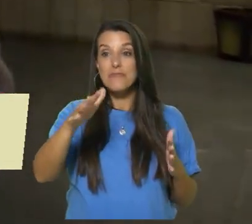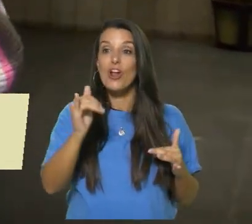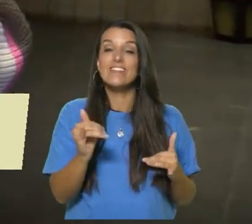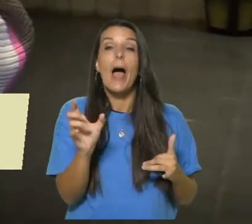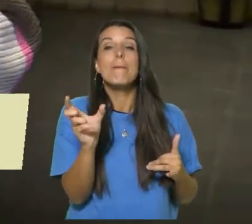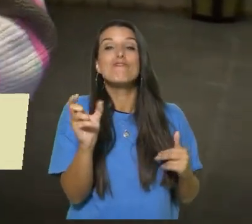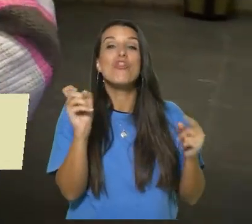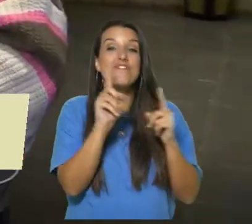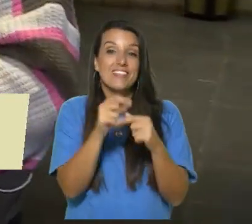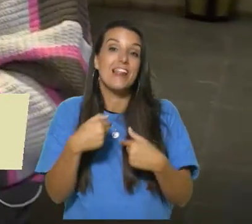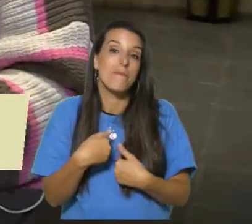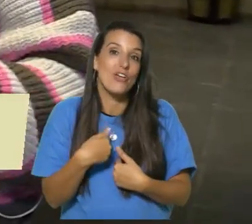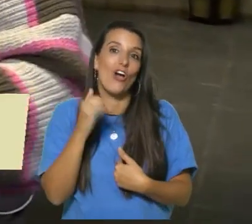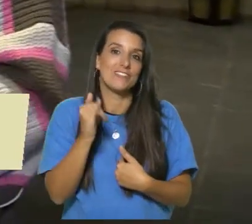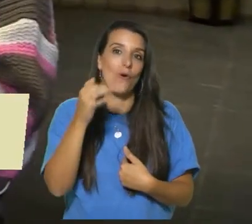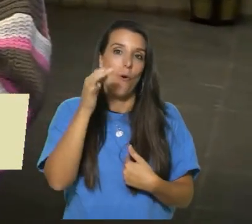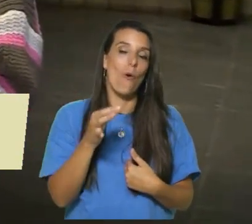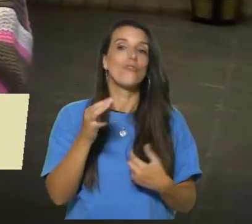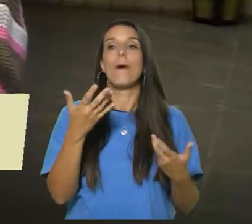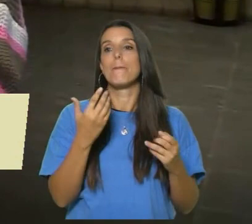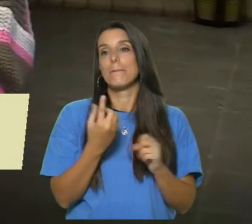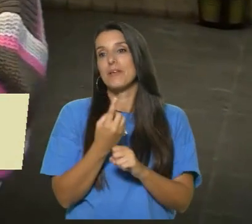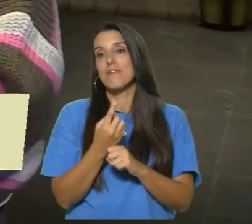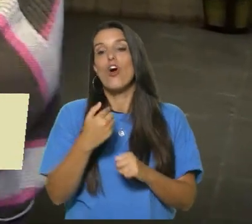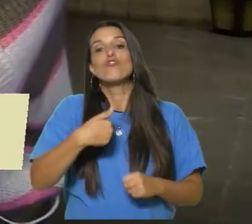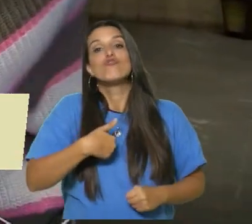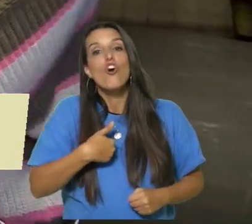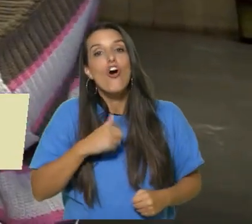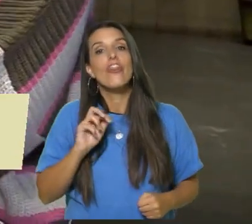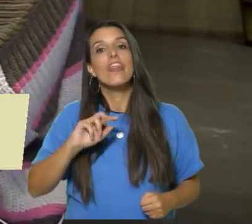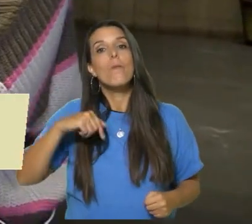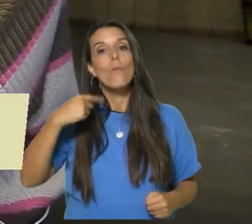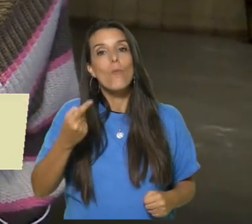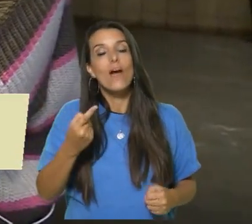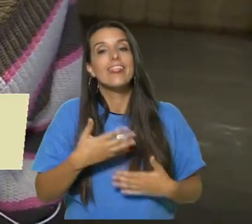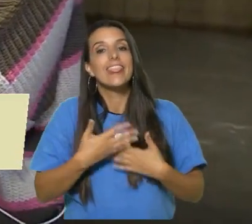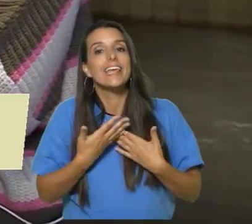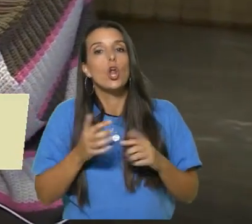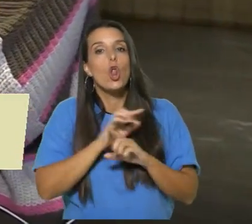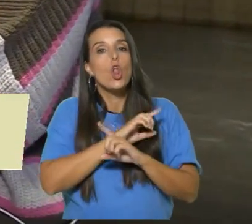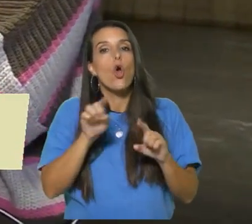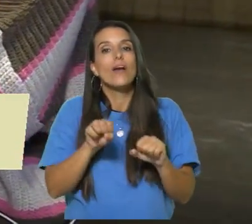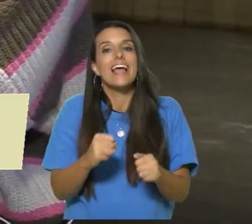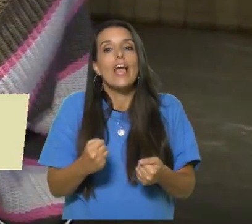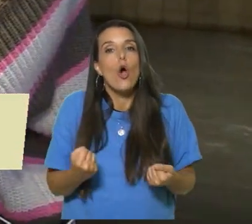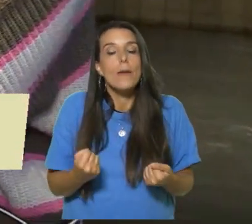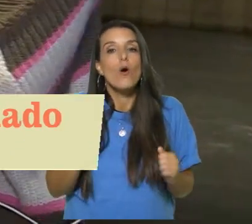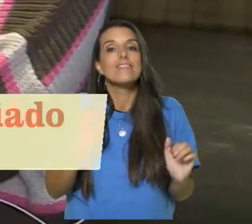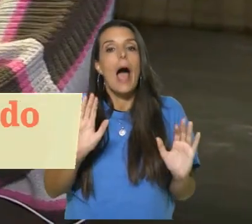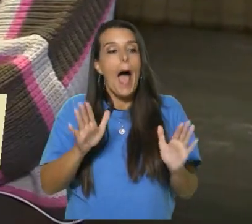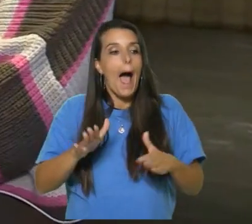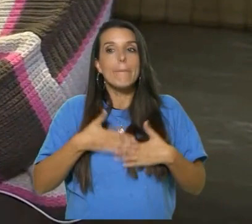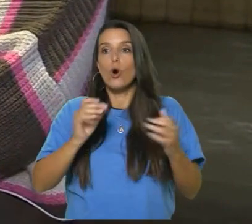complicadísimo me tocó exactamente primero yo Después te quiero no es egoísmo es amor propio es el nombre de la obra de qué va